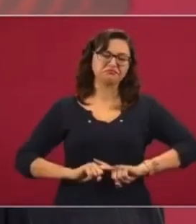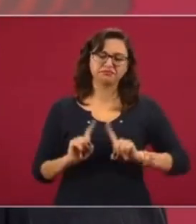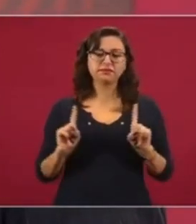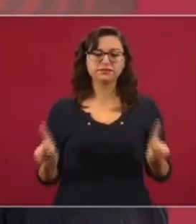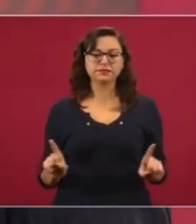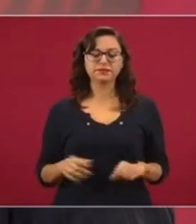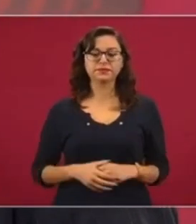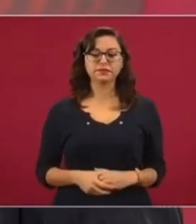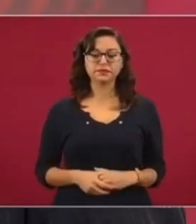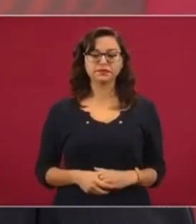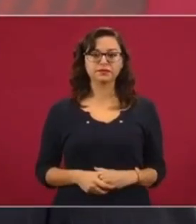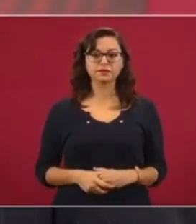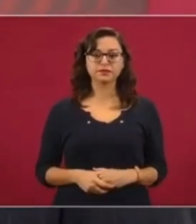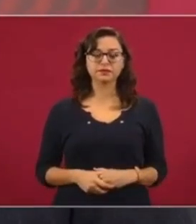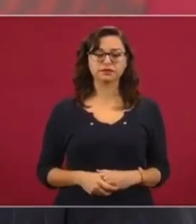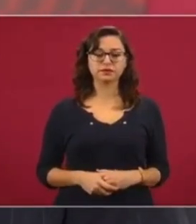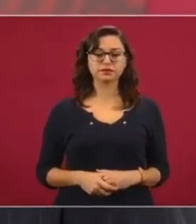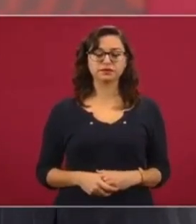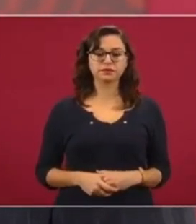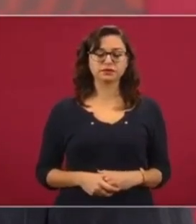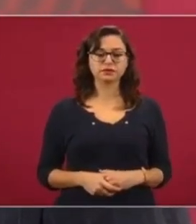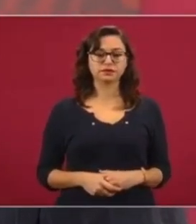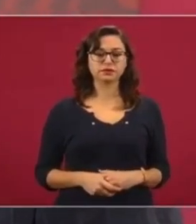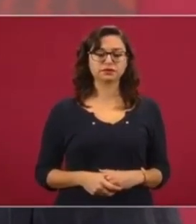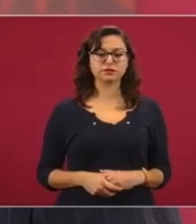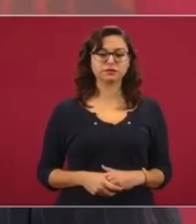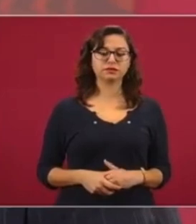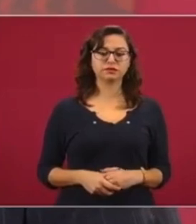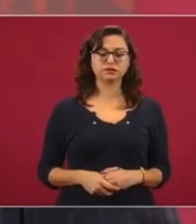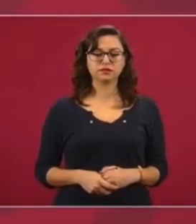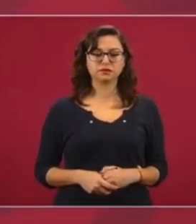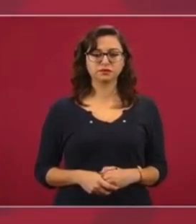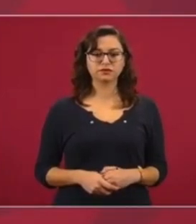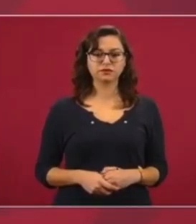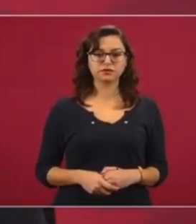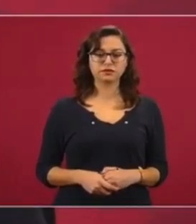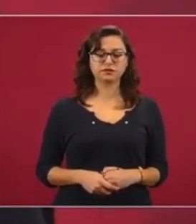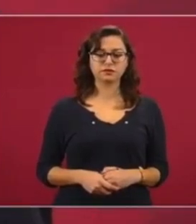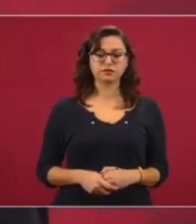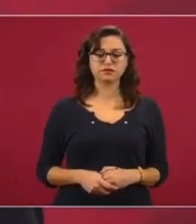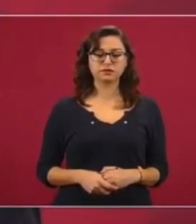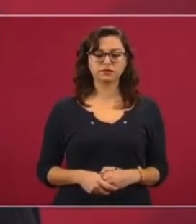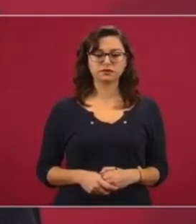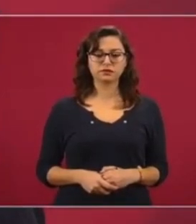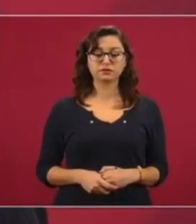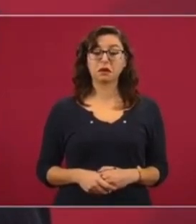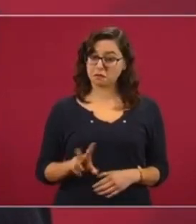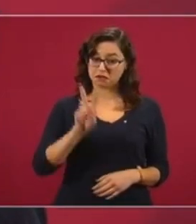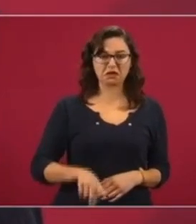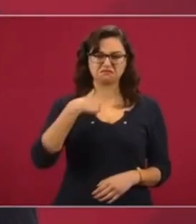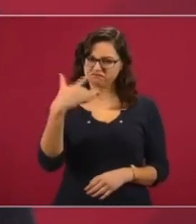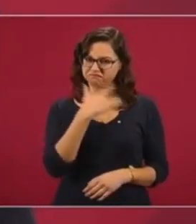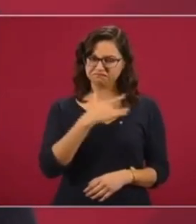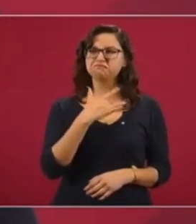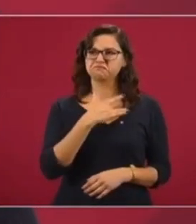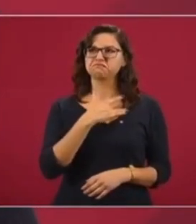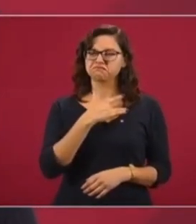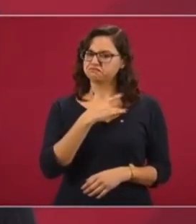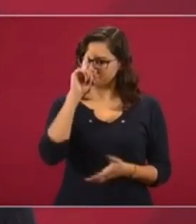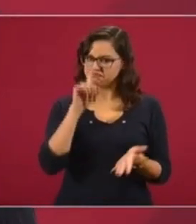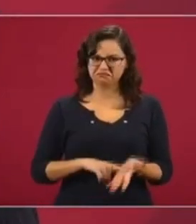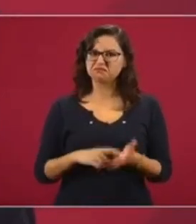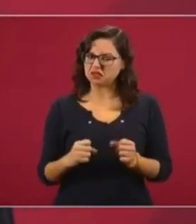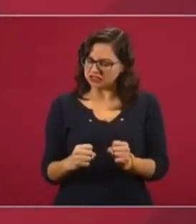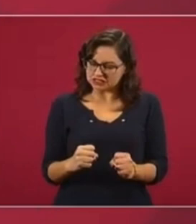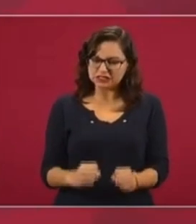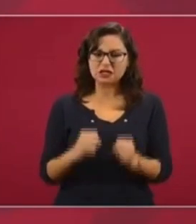También quiero decir que estoy absolutamente convencido